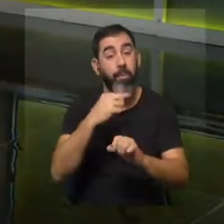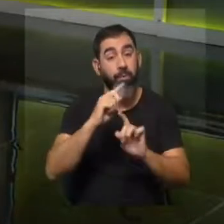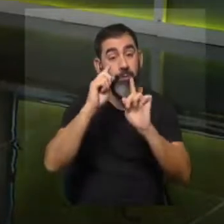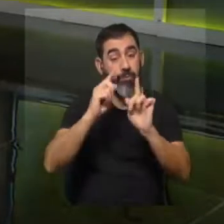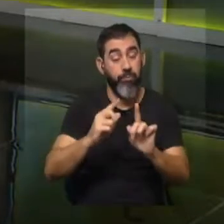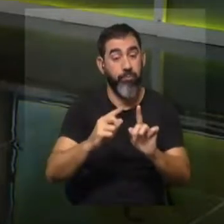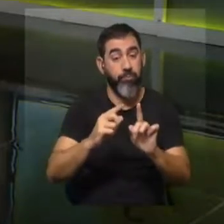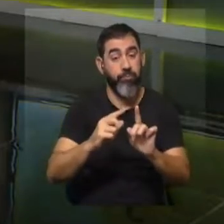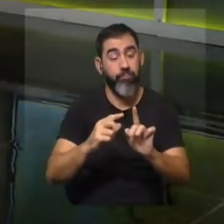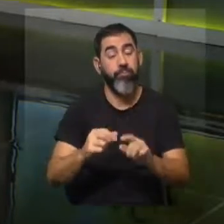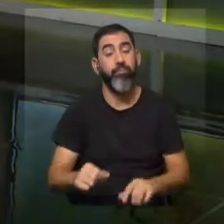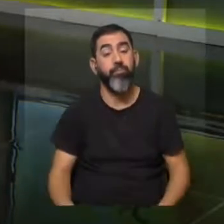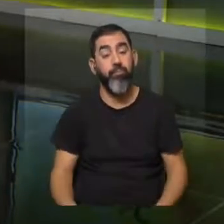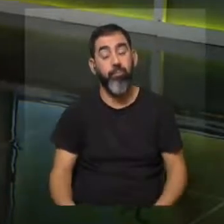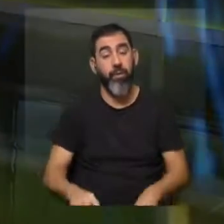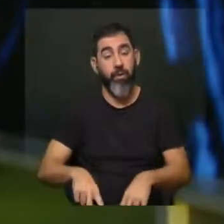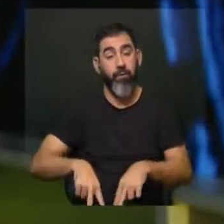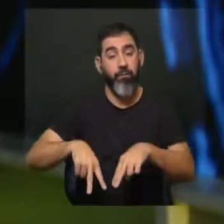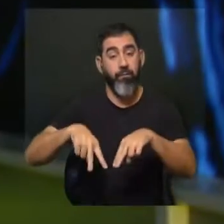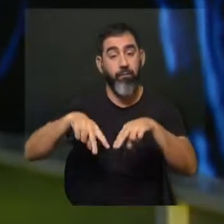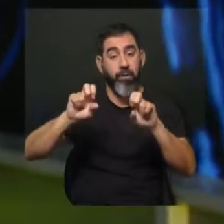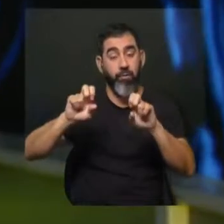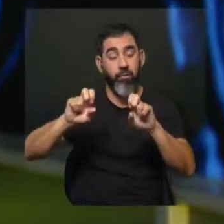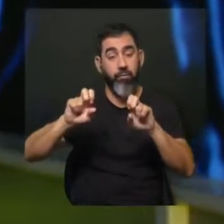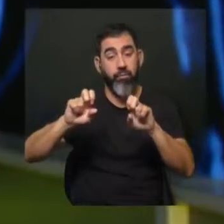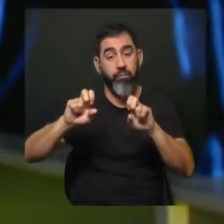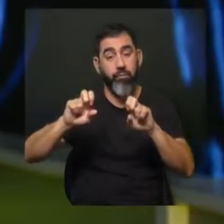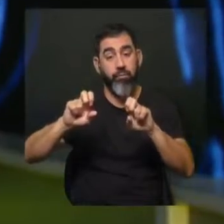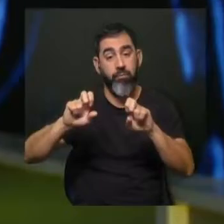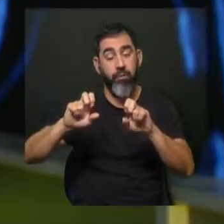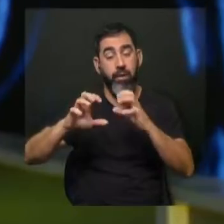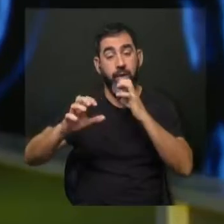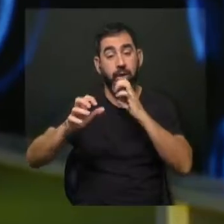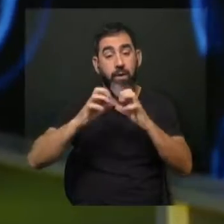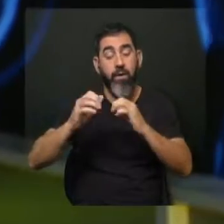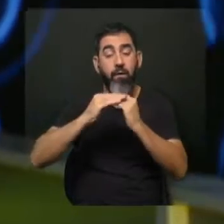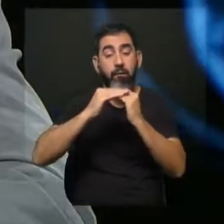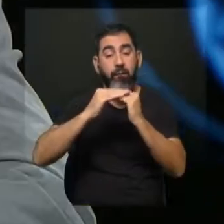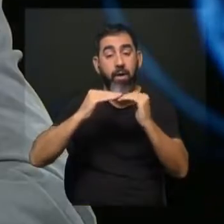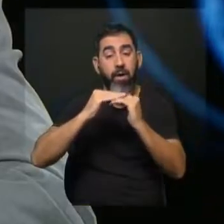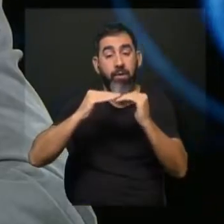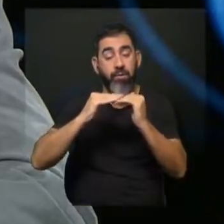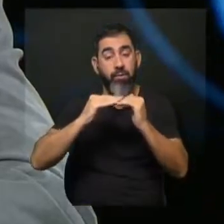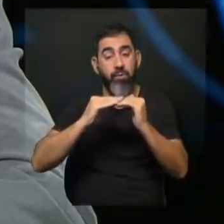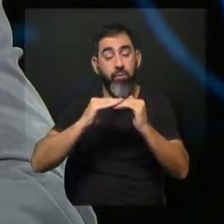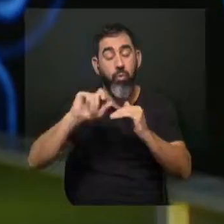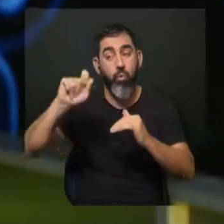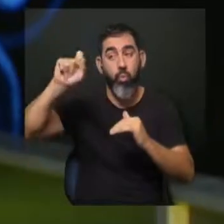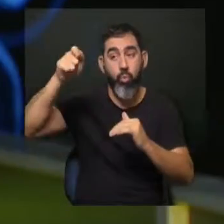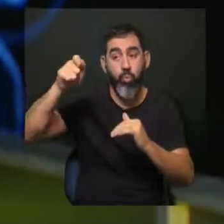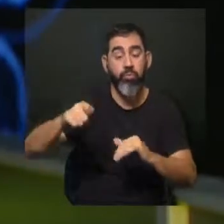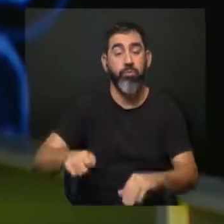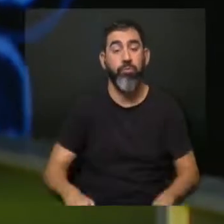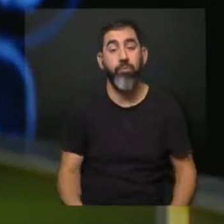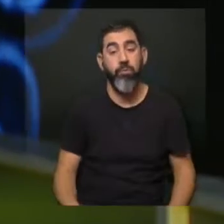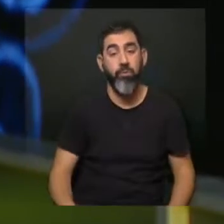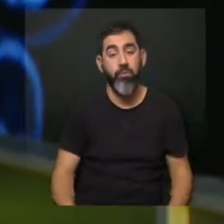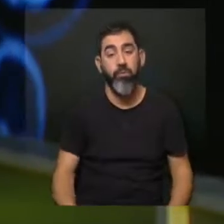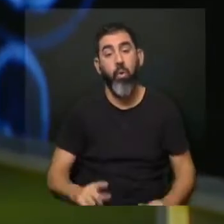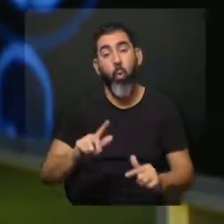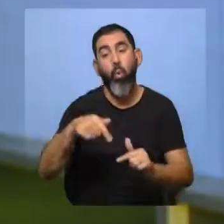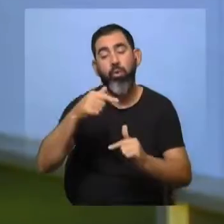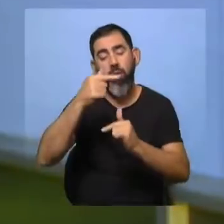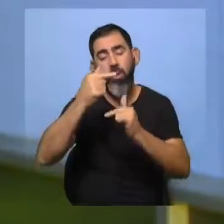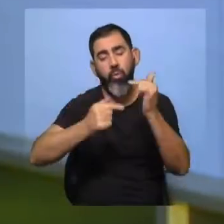también vienen las investigaciones para transformarlo en energía básica, digamos, generadora de electricidad y en un montón de otras